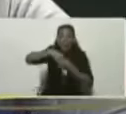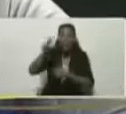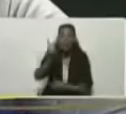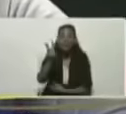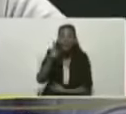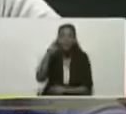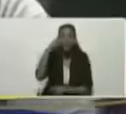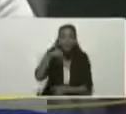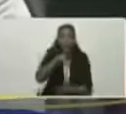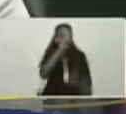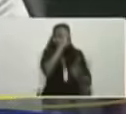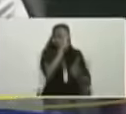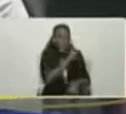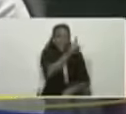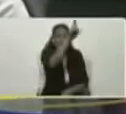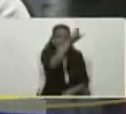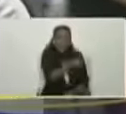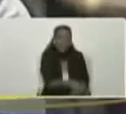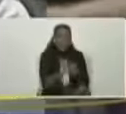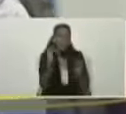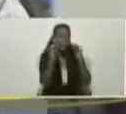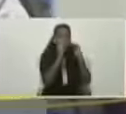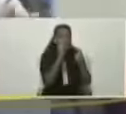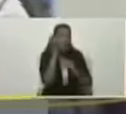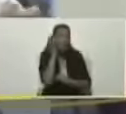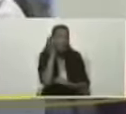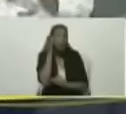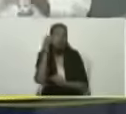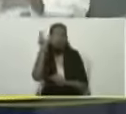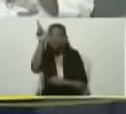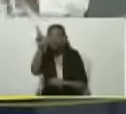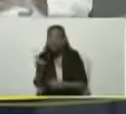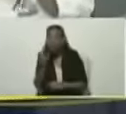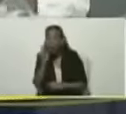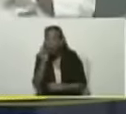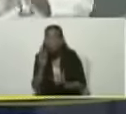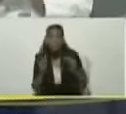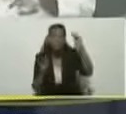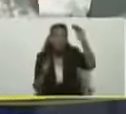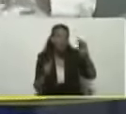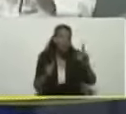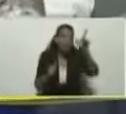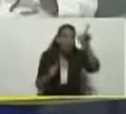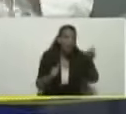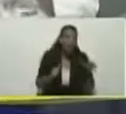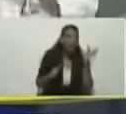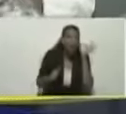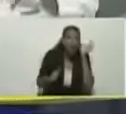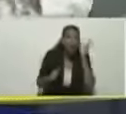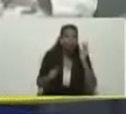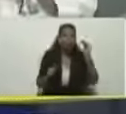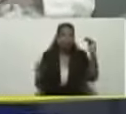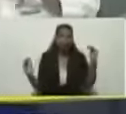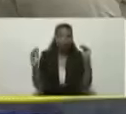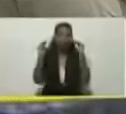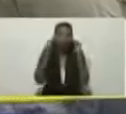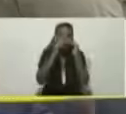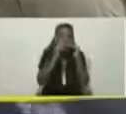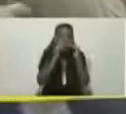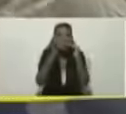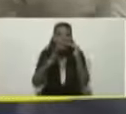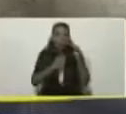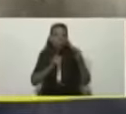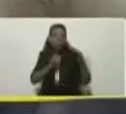expresión del respeto y la igualdad entre hombres y mujeres, pero sobre todo la máxima expresión del